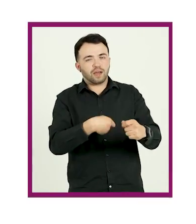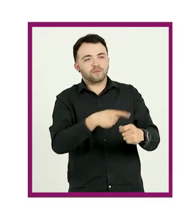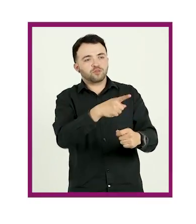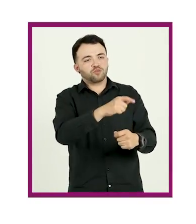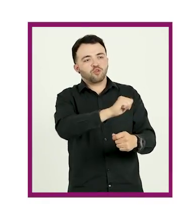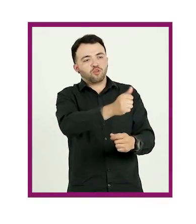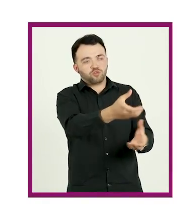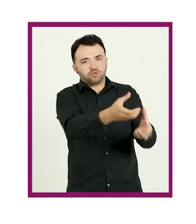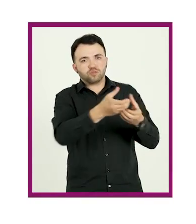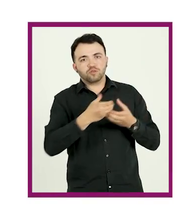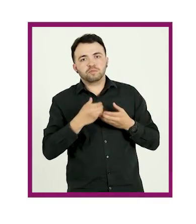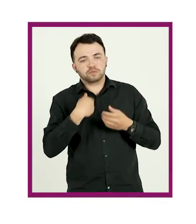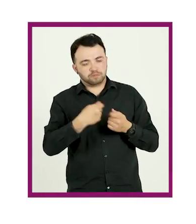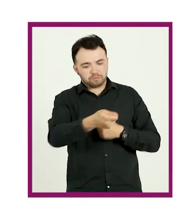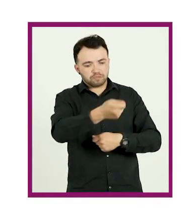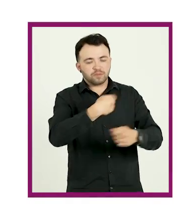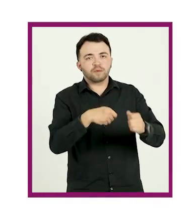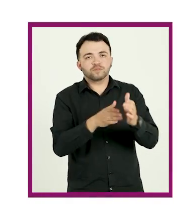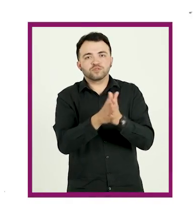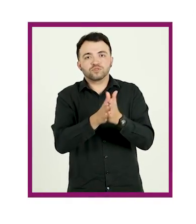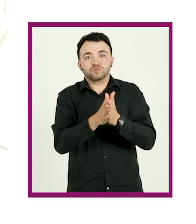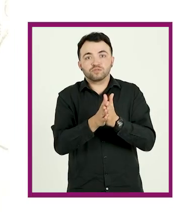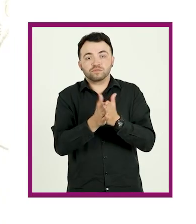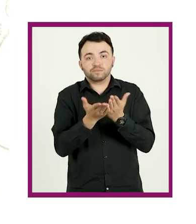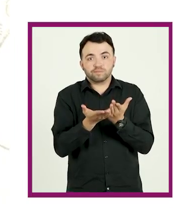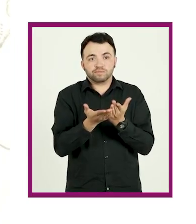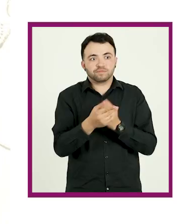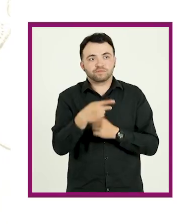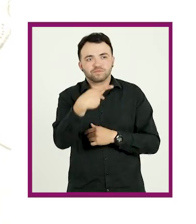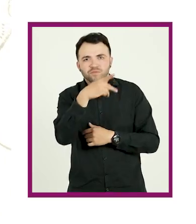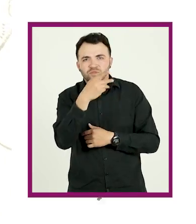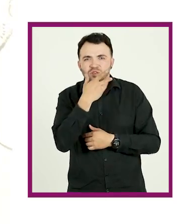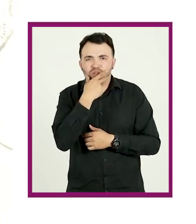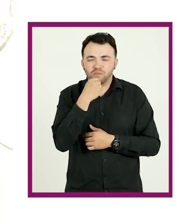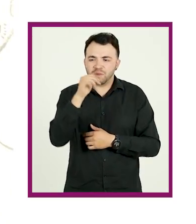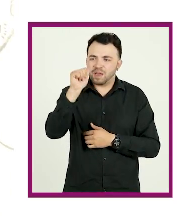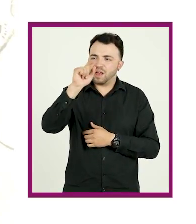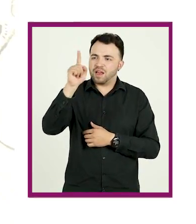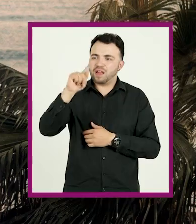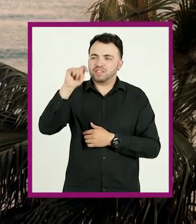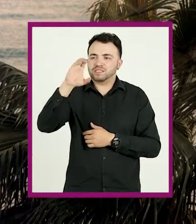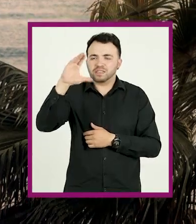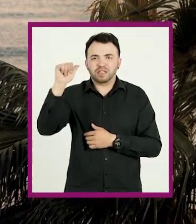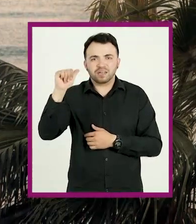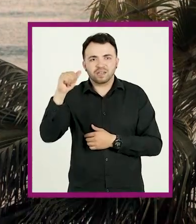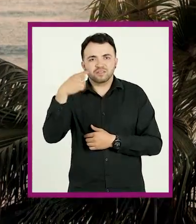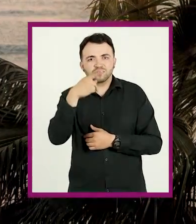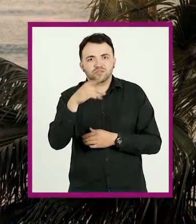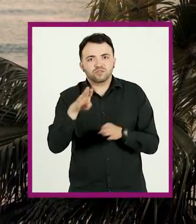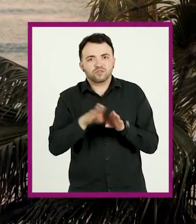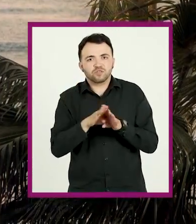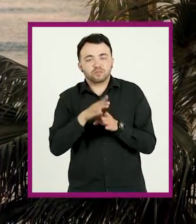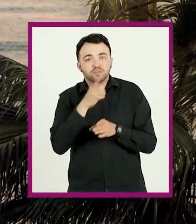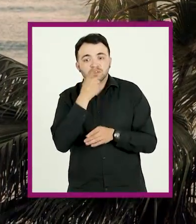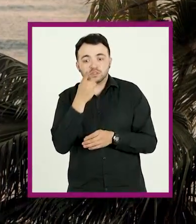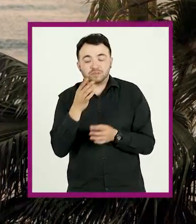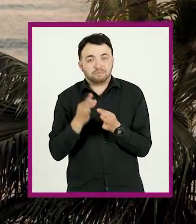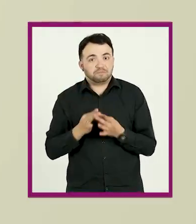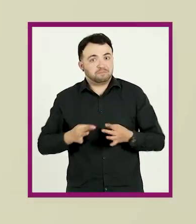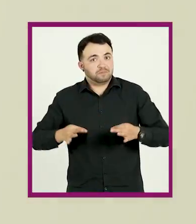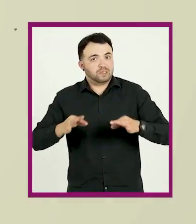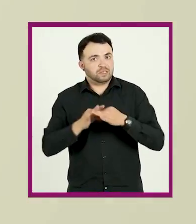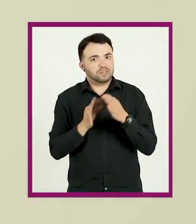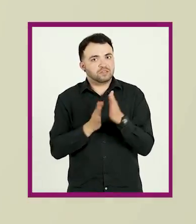Debido a que el árbol no se da en el Valle de México, los aztecas consideraron su fruto un lujo importado de las tierras del